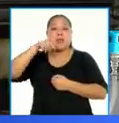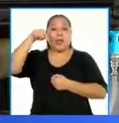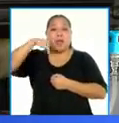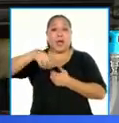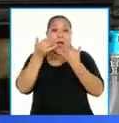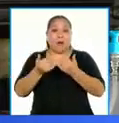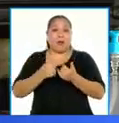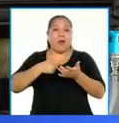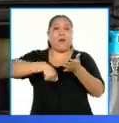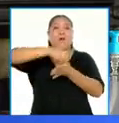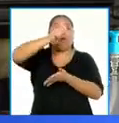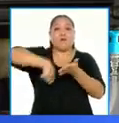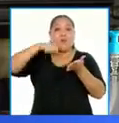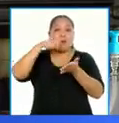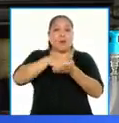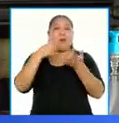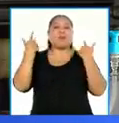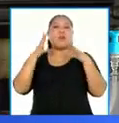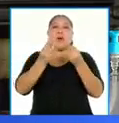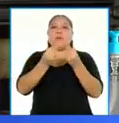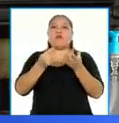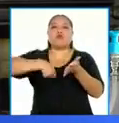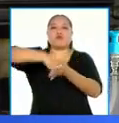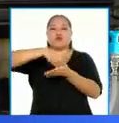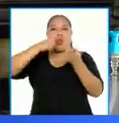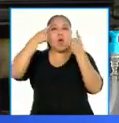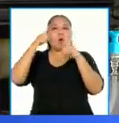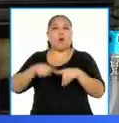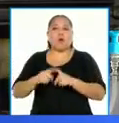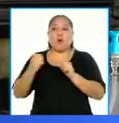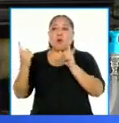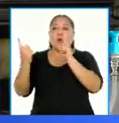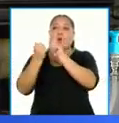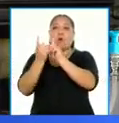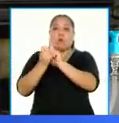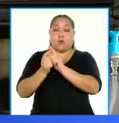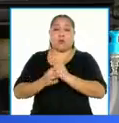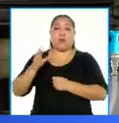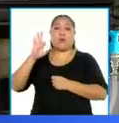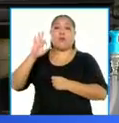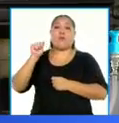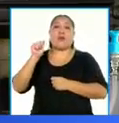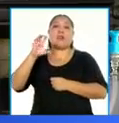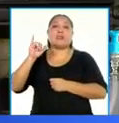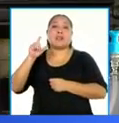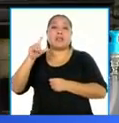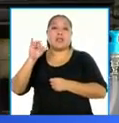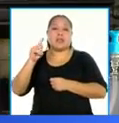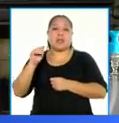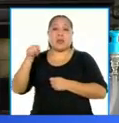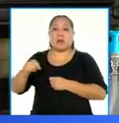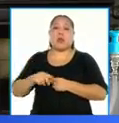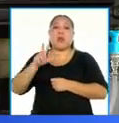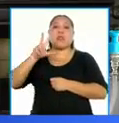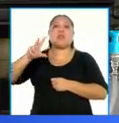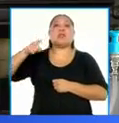suscritos varios contratos. Uno de ellos con el mecanismo de COVAX Facility por un total